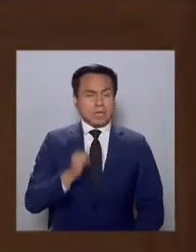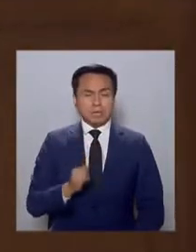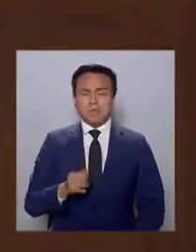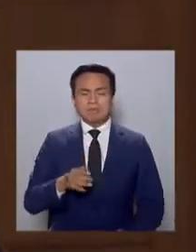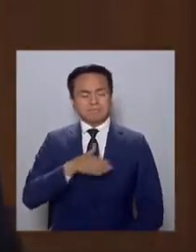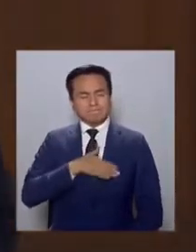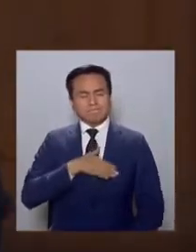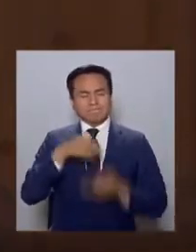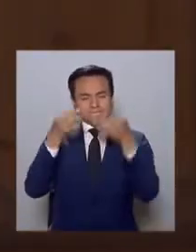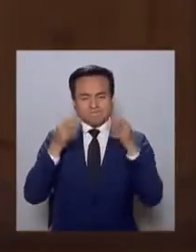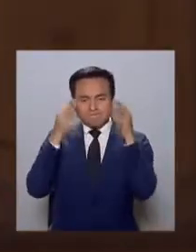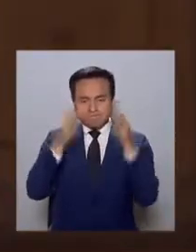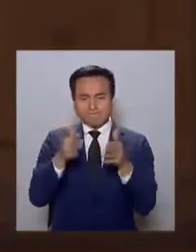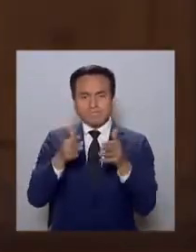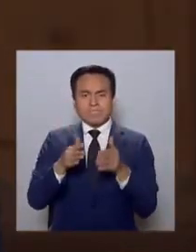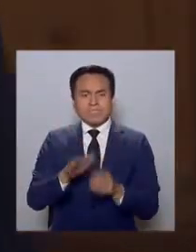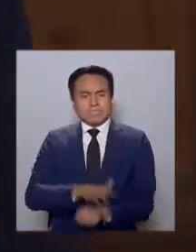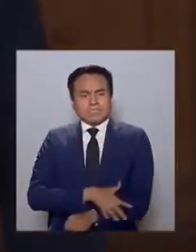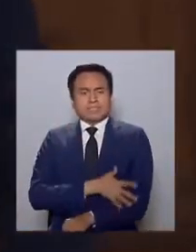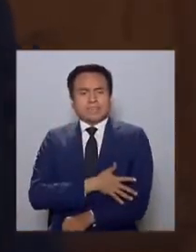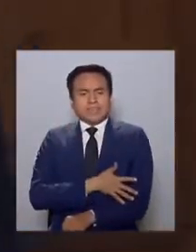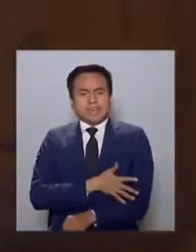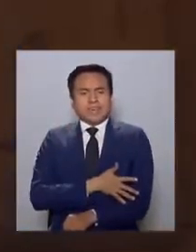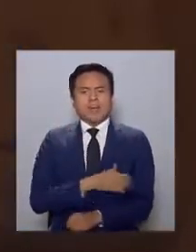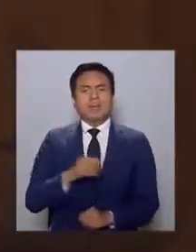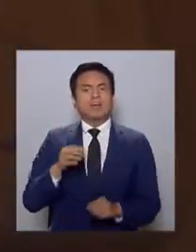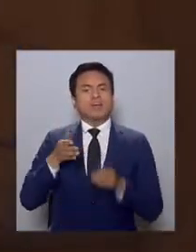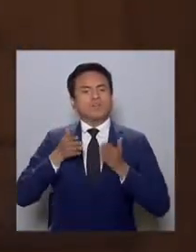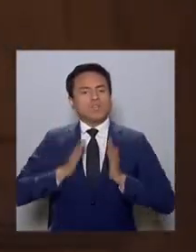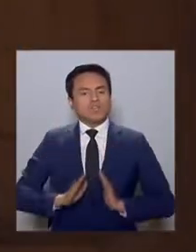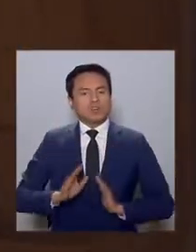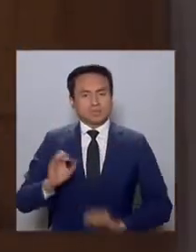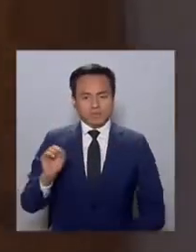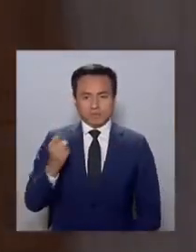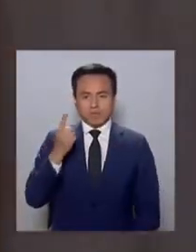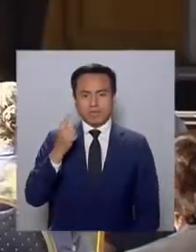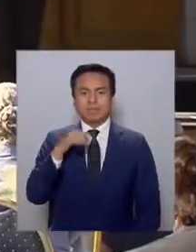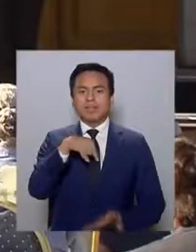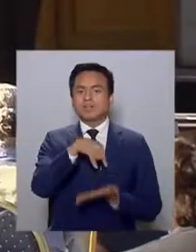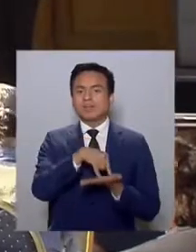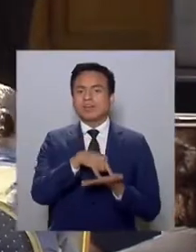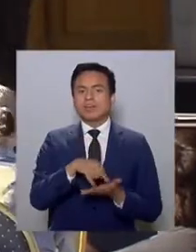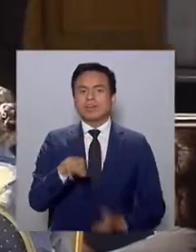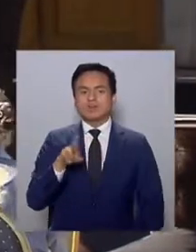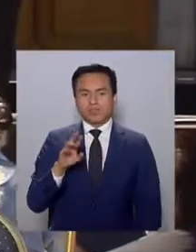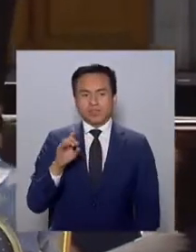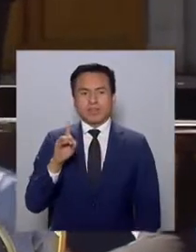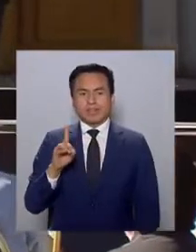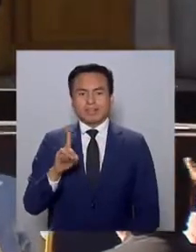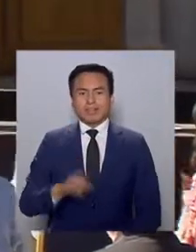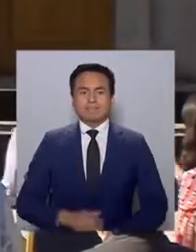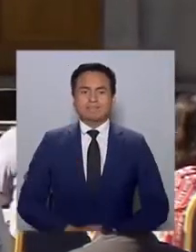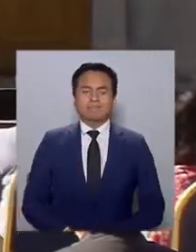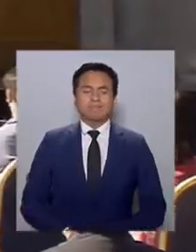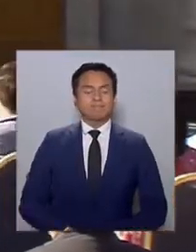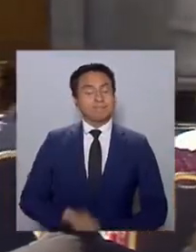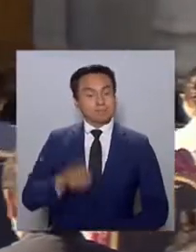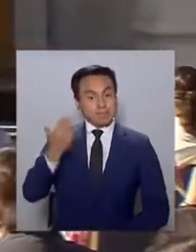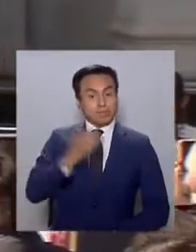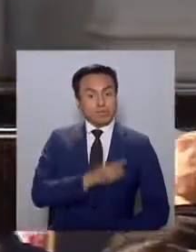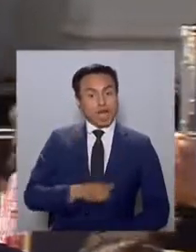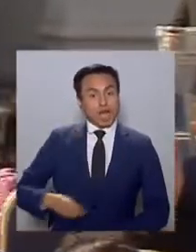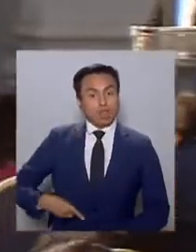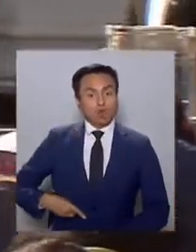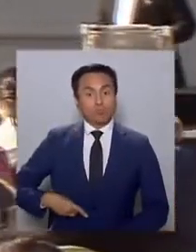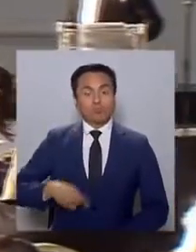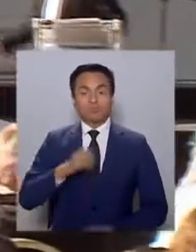bien puesto en aquella sensibilidad. Es fundador y primer parlamentario de Revolución Democrática, siendo